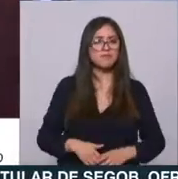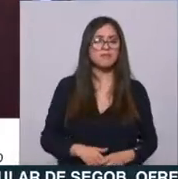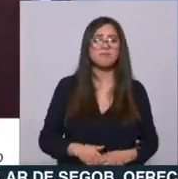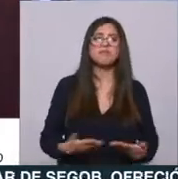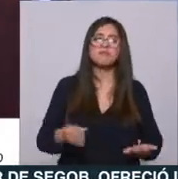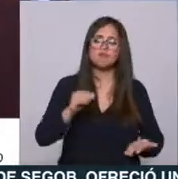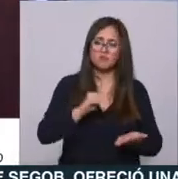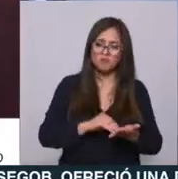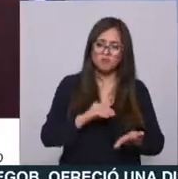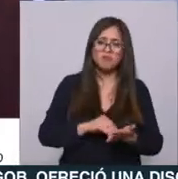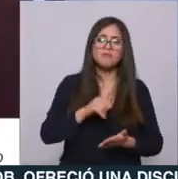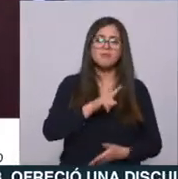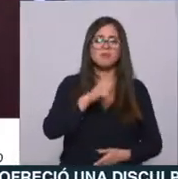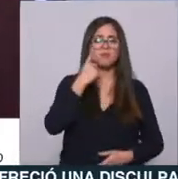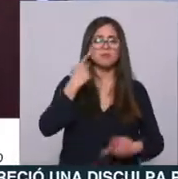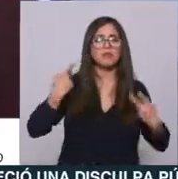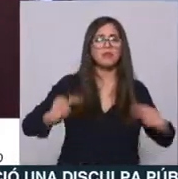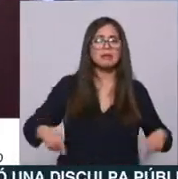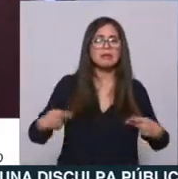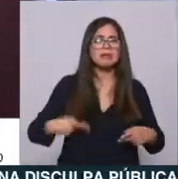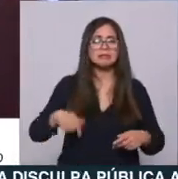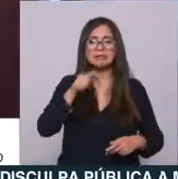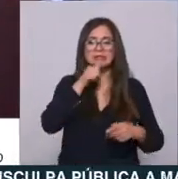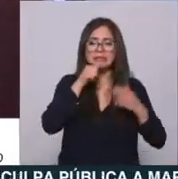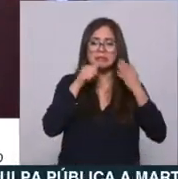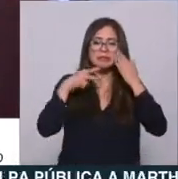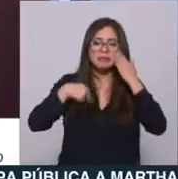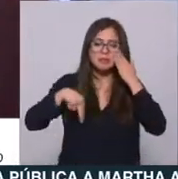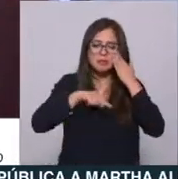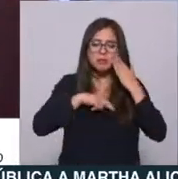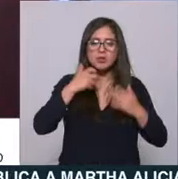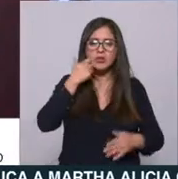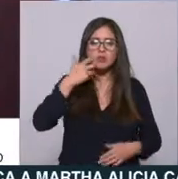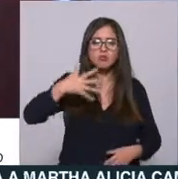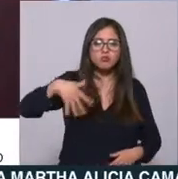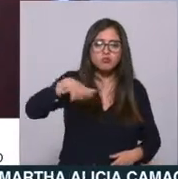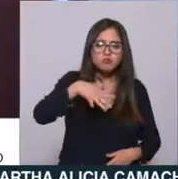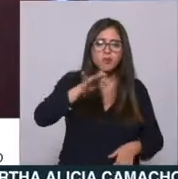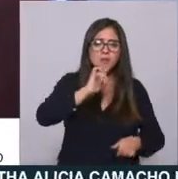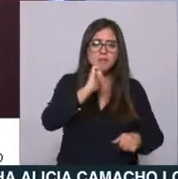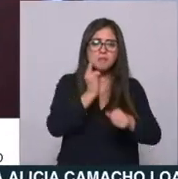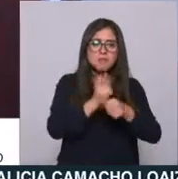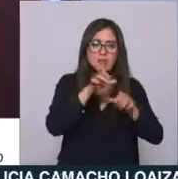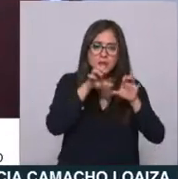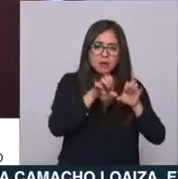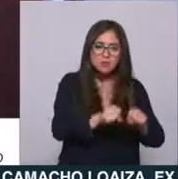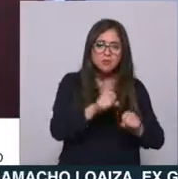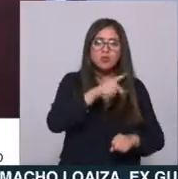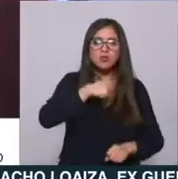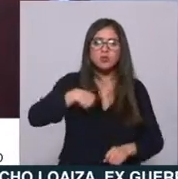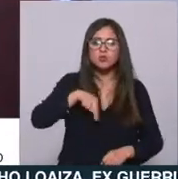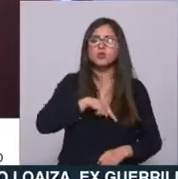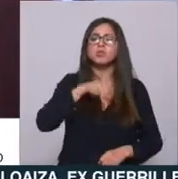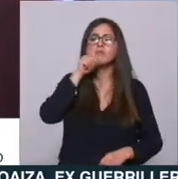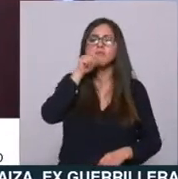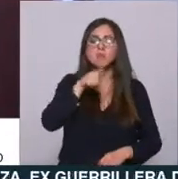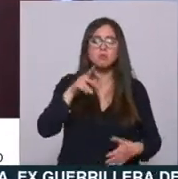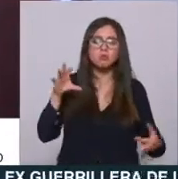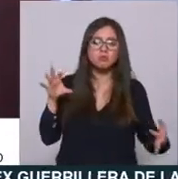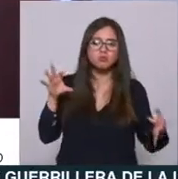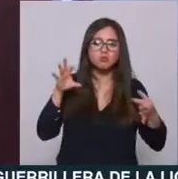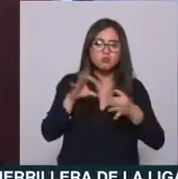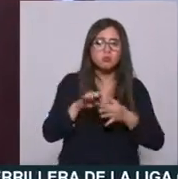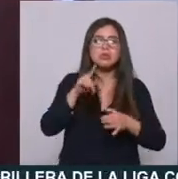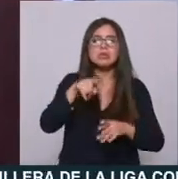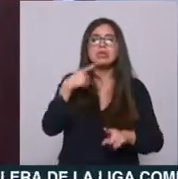persona más implicada, la estamos buscando y así como encontramos a esta persona, seguramente estaremos encontrando a la